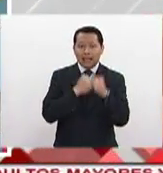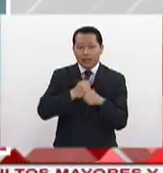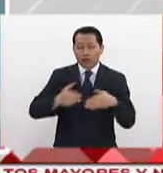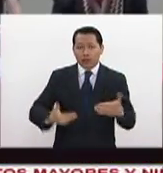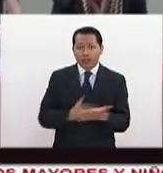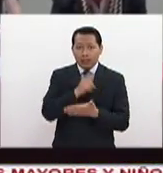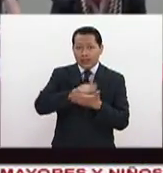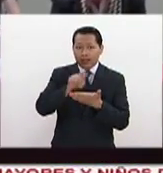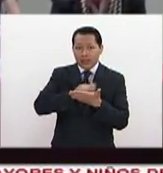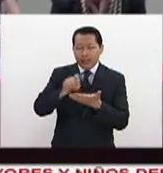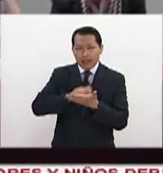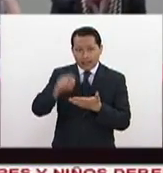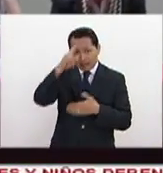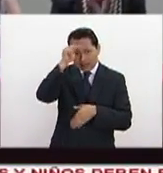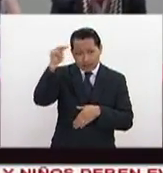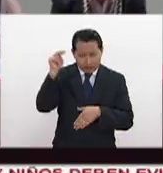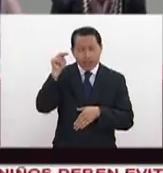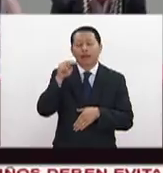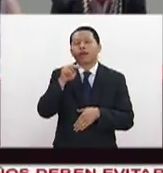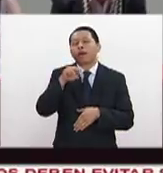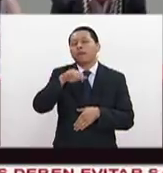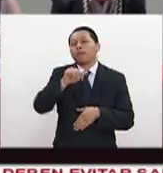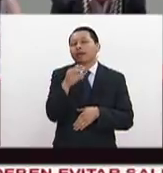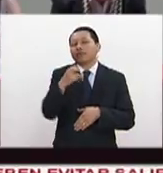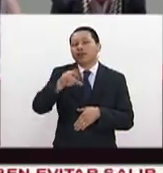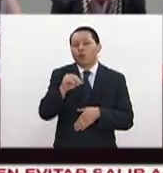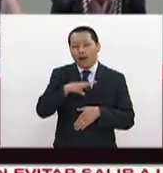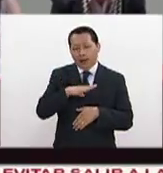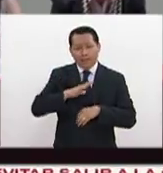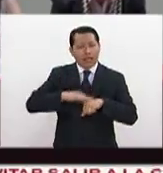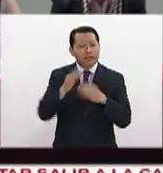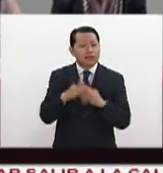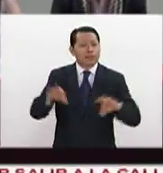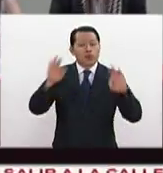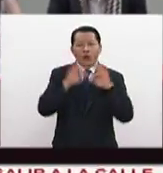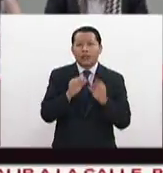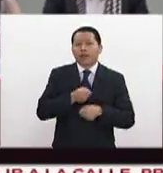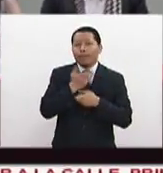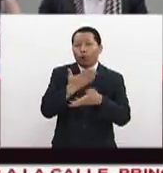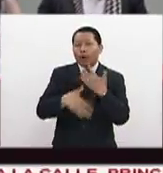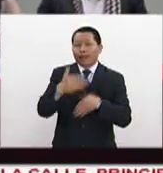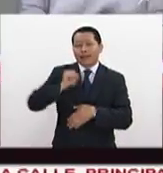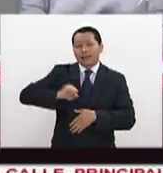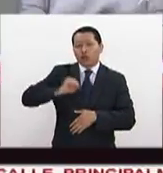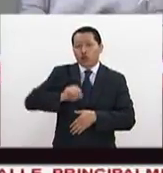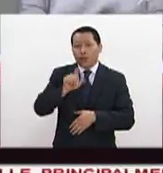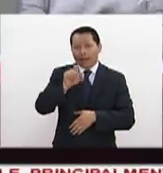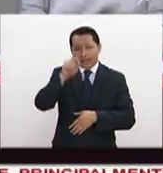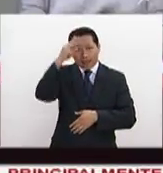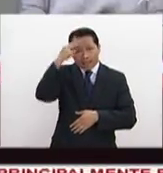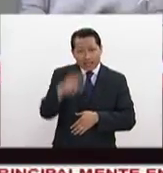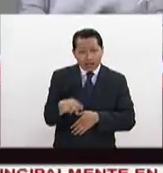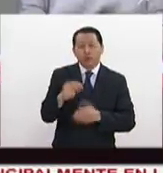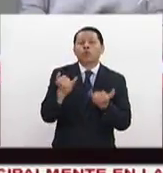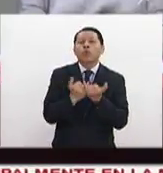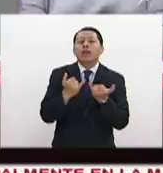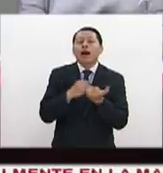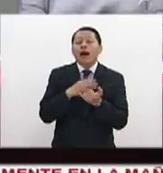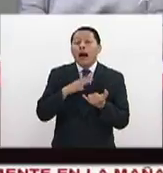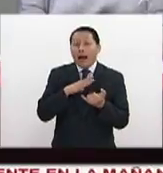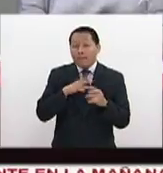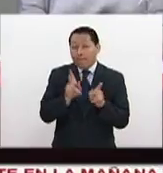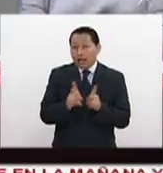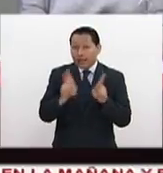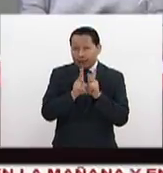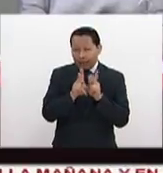del escritor y editor nayarita Alí Chumacero, uno de los más importantes poetas del siglo XX mexicano. La Plaza Bicentenario,